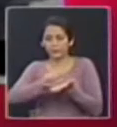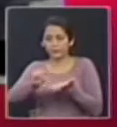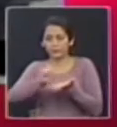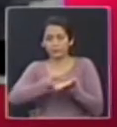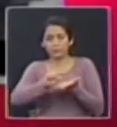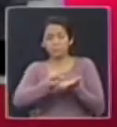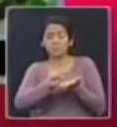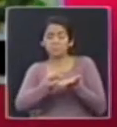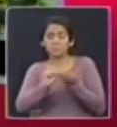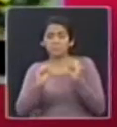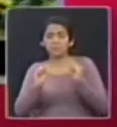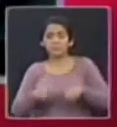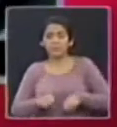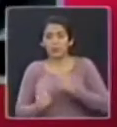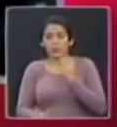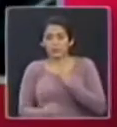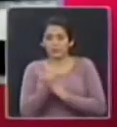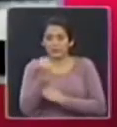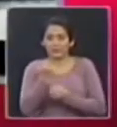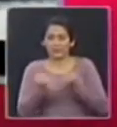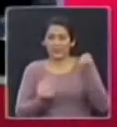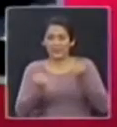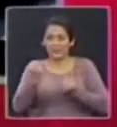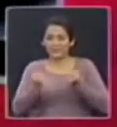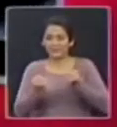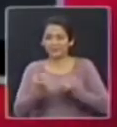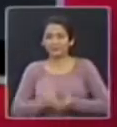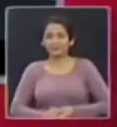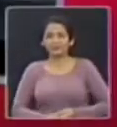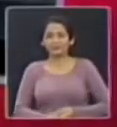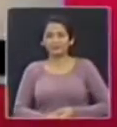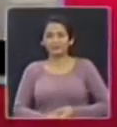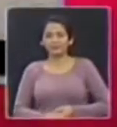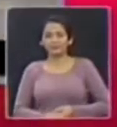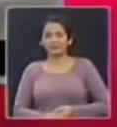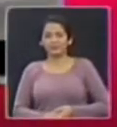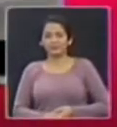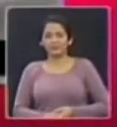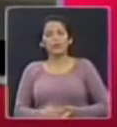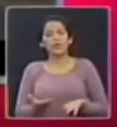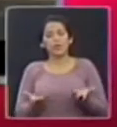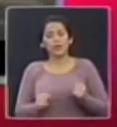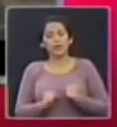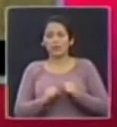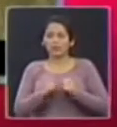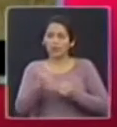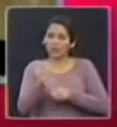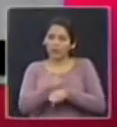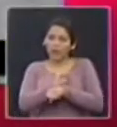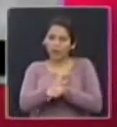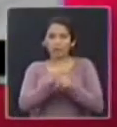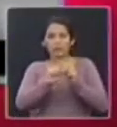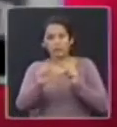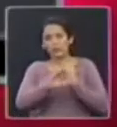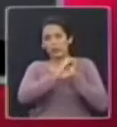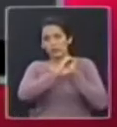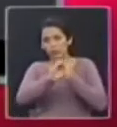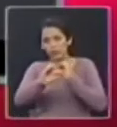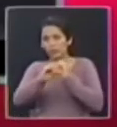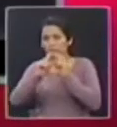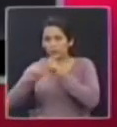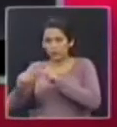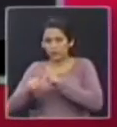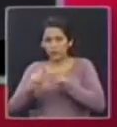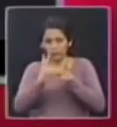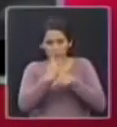de adquirir su nuevo vehículo comercial. Ahora, pero no solo se expondrán modelos de transporte, sino también insumos. También